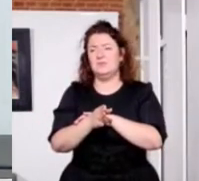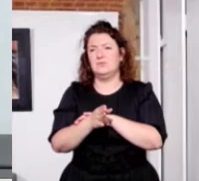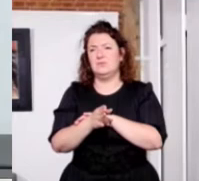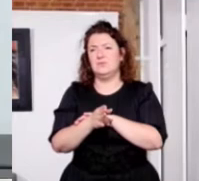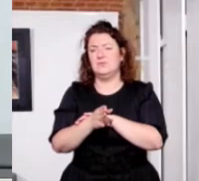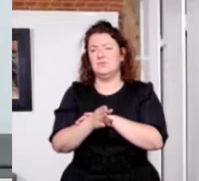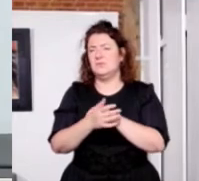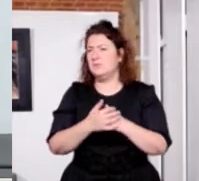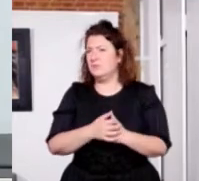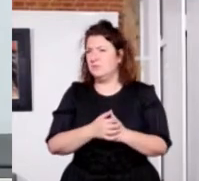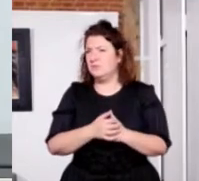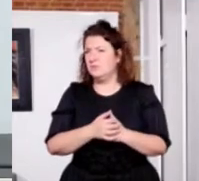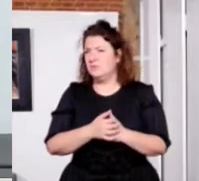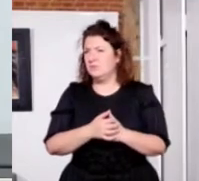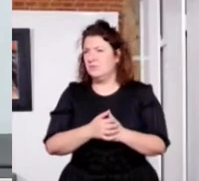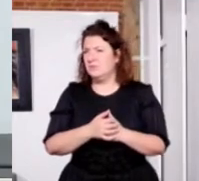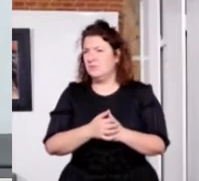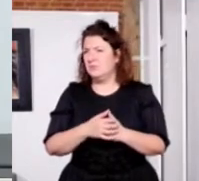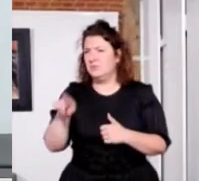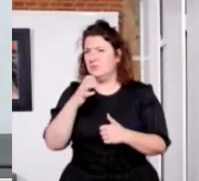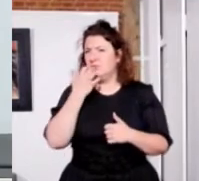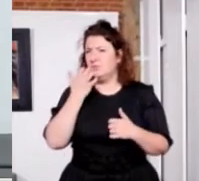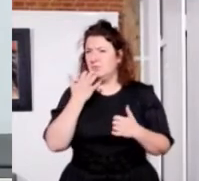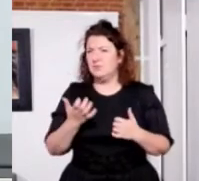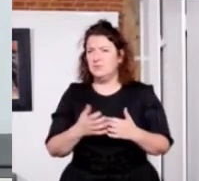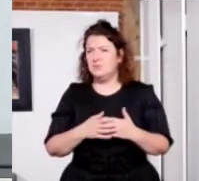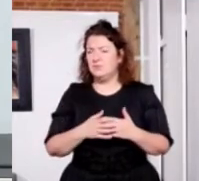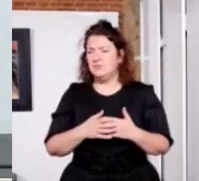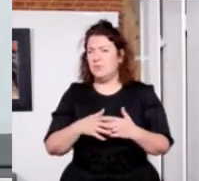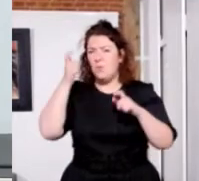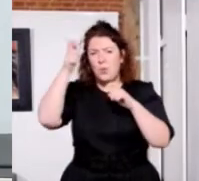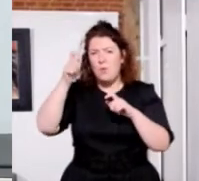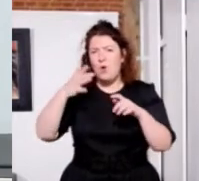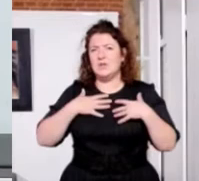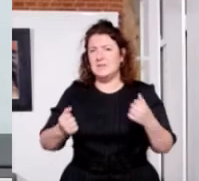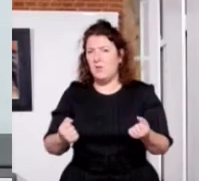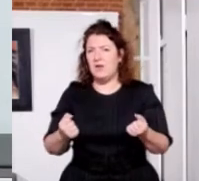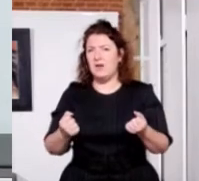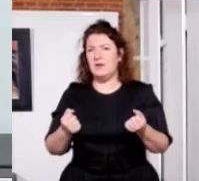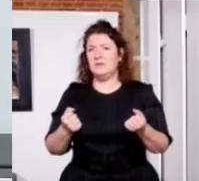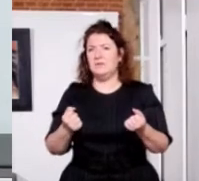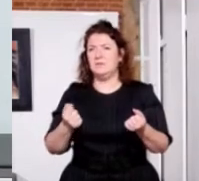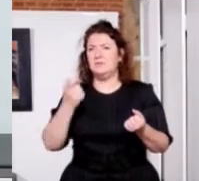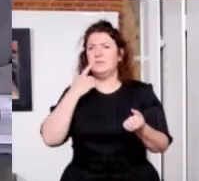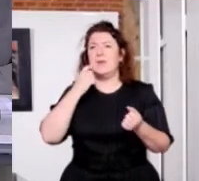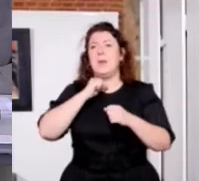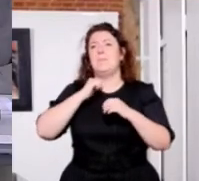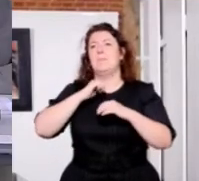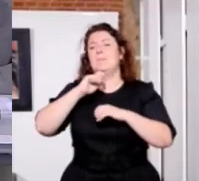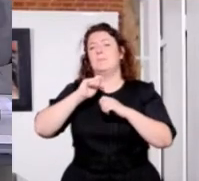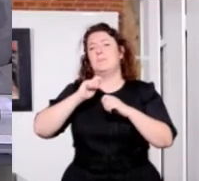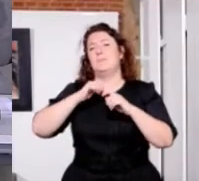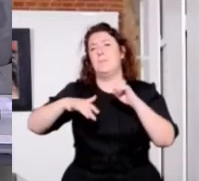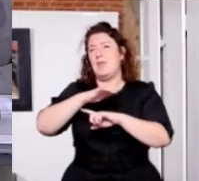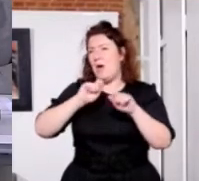puede ser el derecho a vivir en ciudades y pueblos saludables y sostenibles medioambientalmente, el derecho a vivir